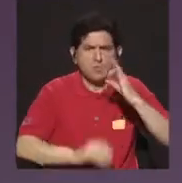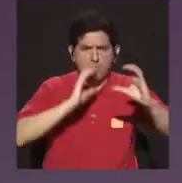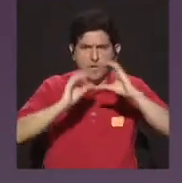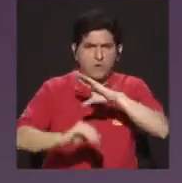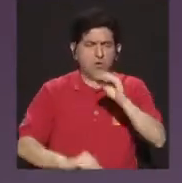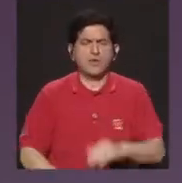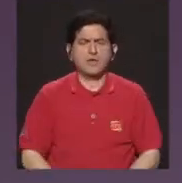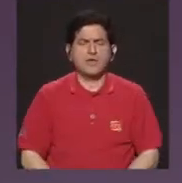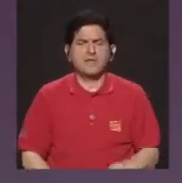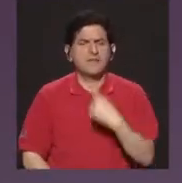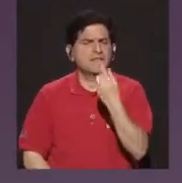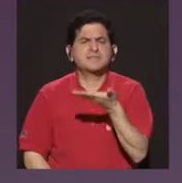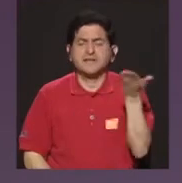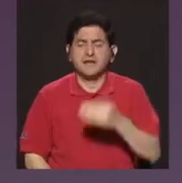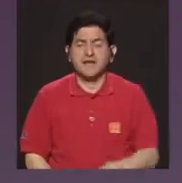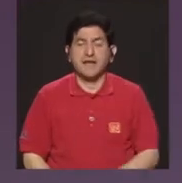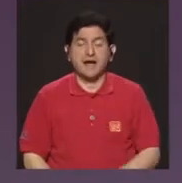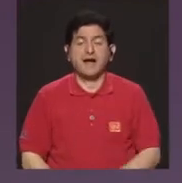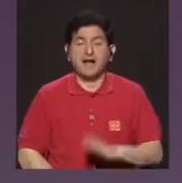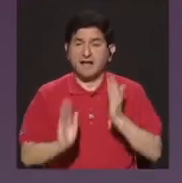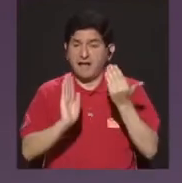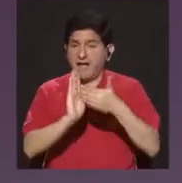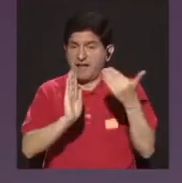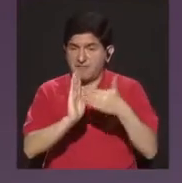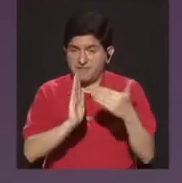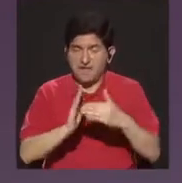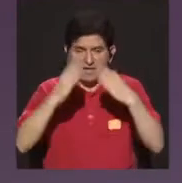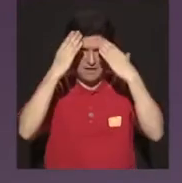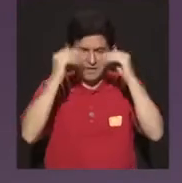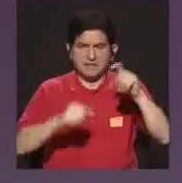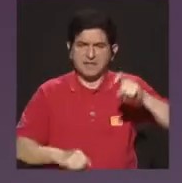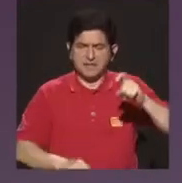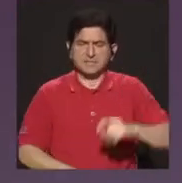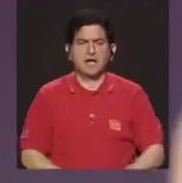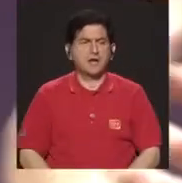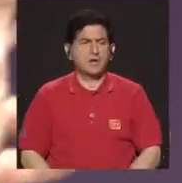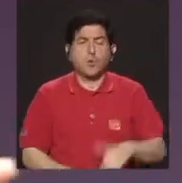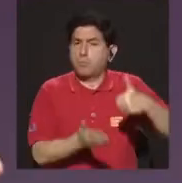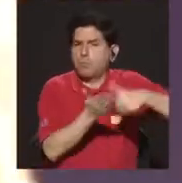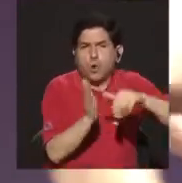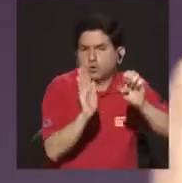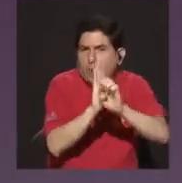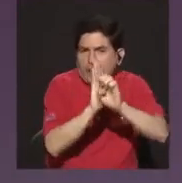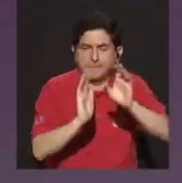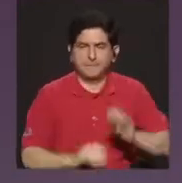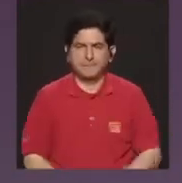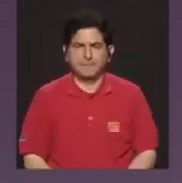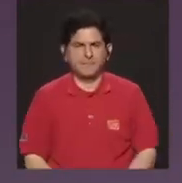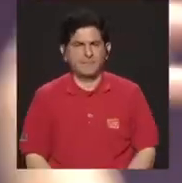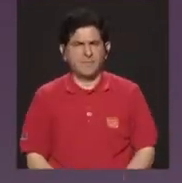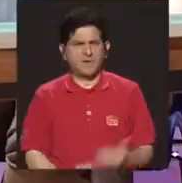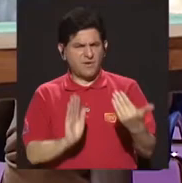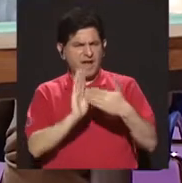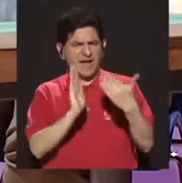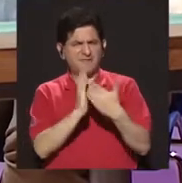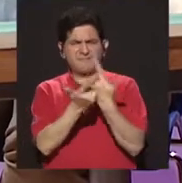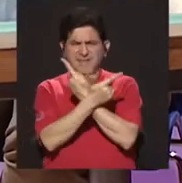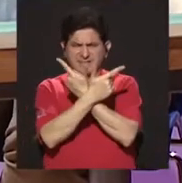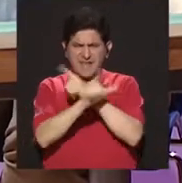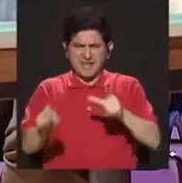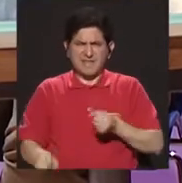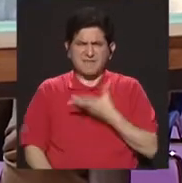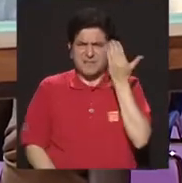afecta a nuestro derecho a tener la información que necesitamos para ejercer el voto y para otros porque afecta la libertad de expresión este cambio